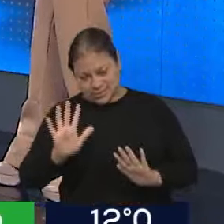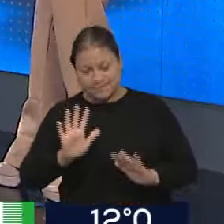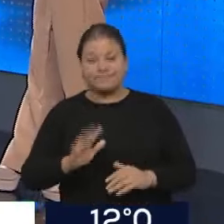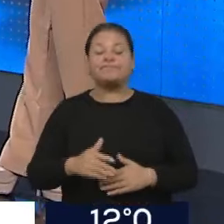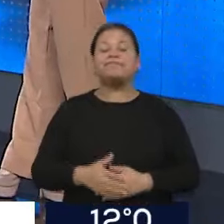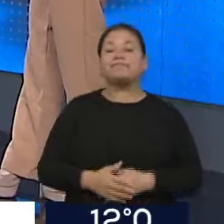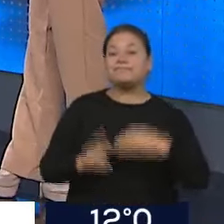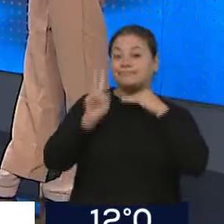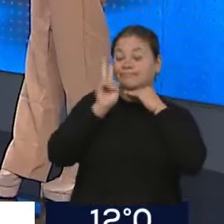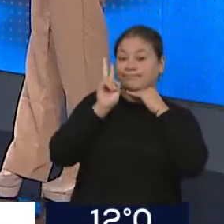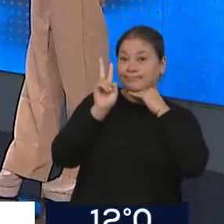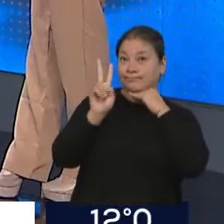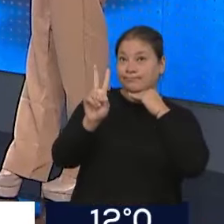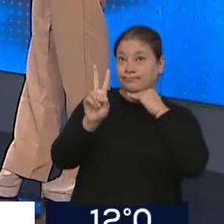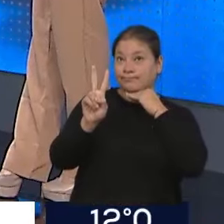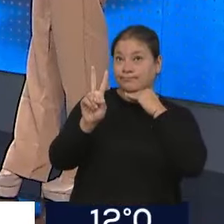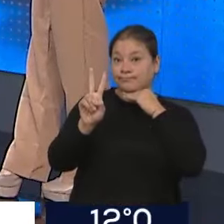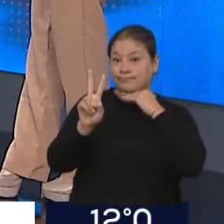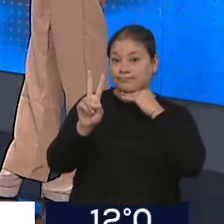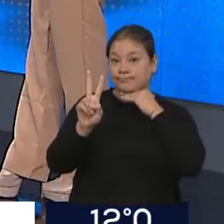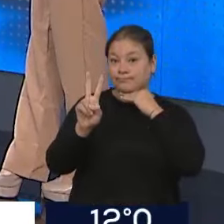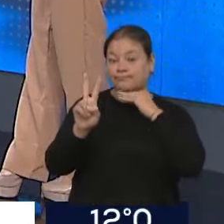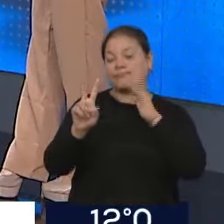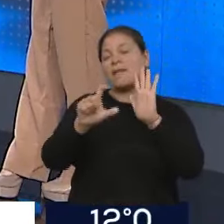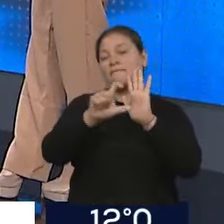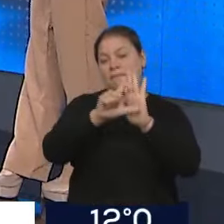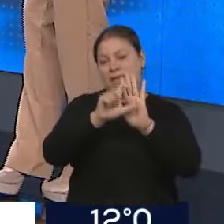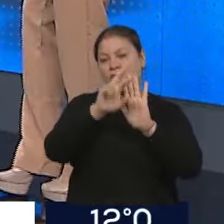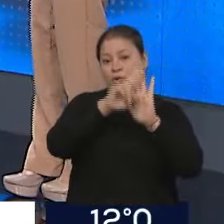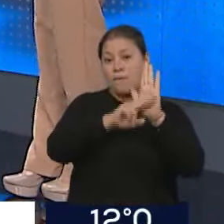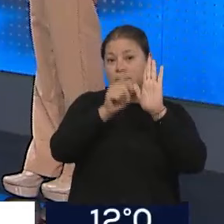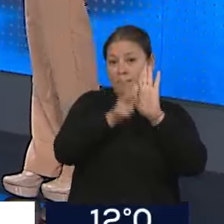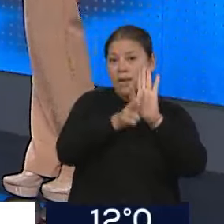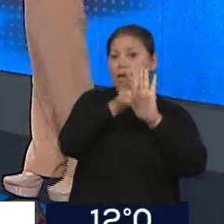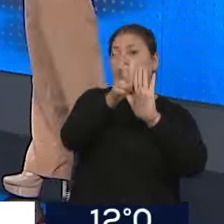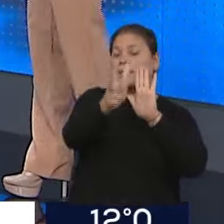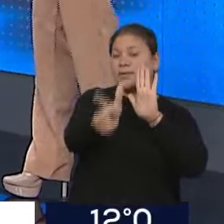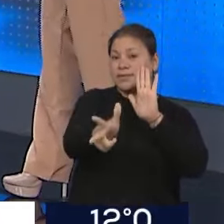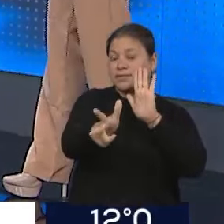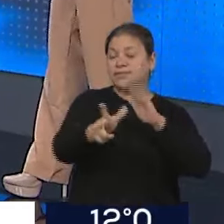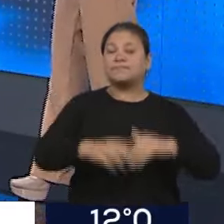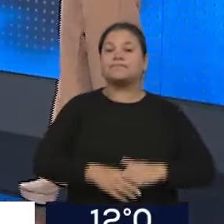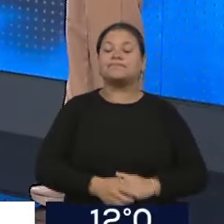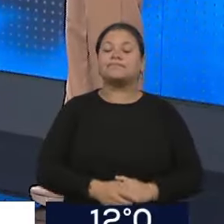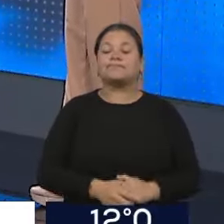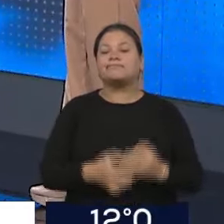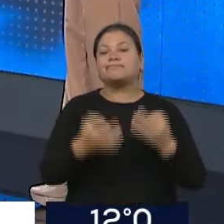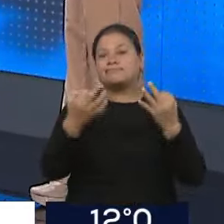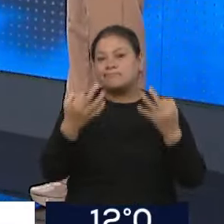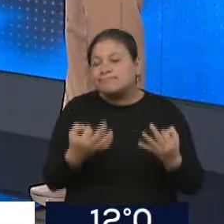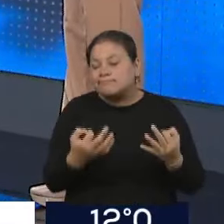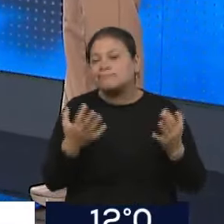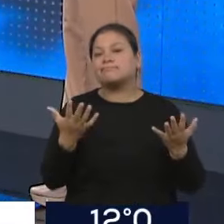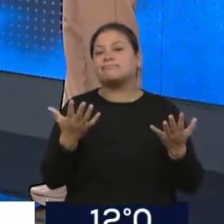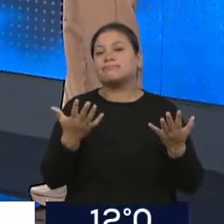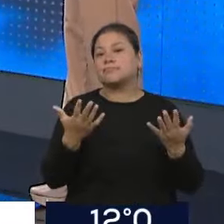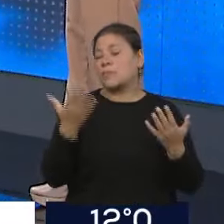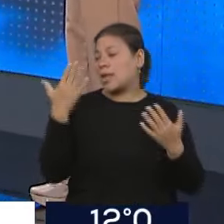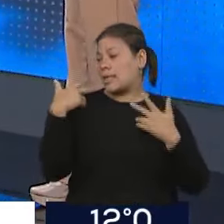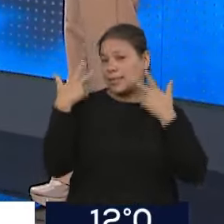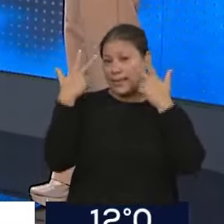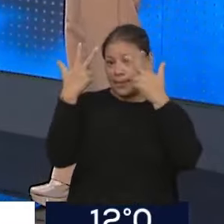a encontrar con otros de los textuales de esta resolución que indica, resulta razonable y prudente, lo que estábamos